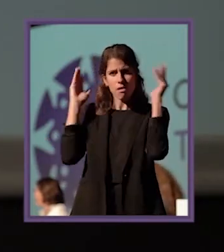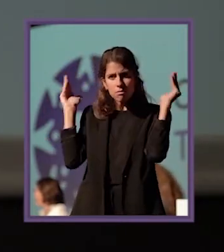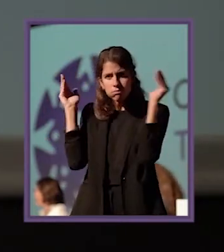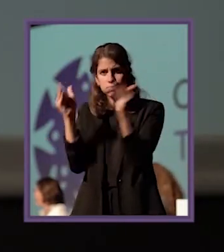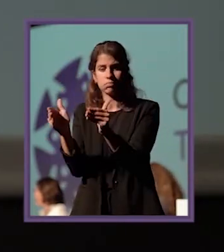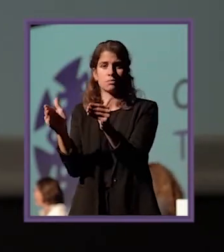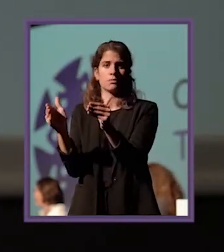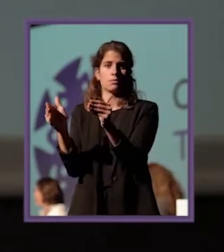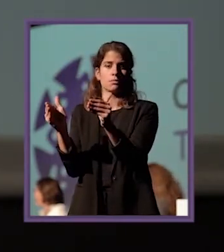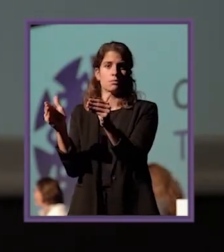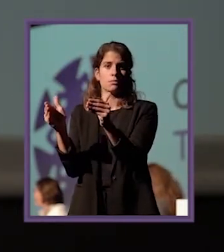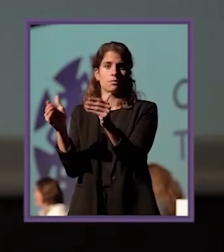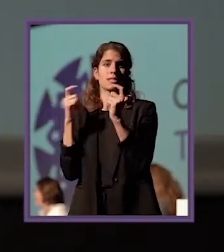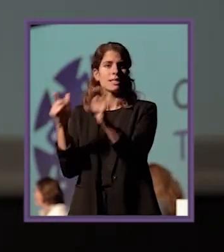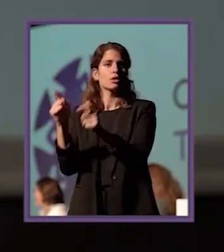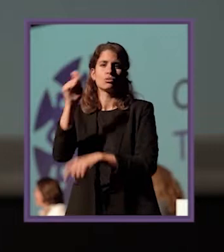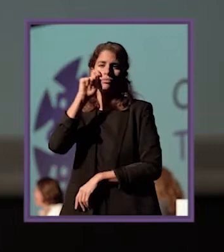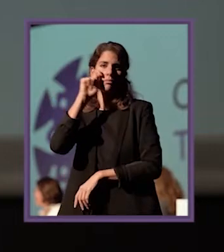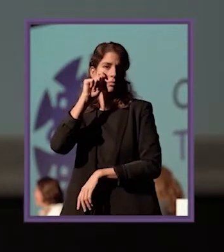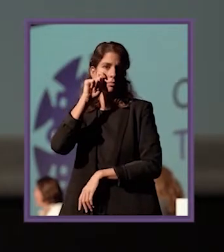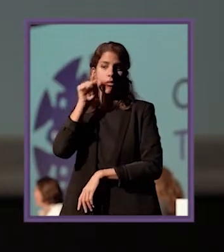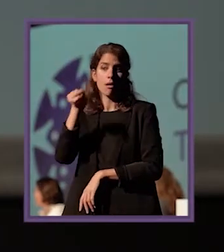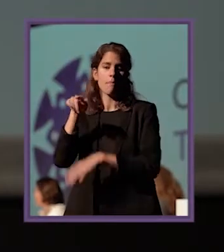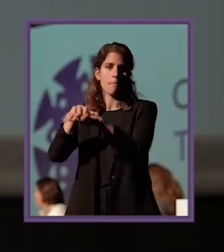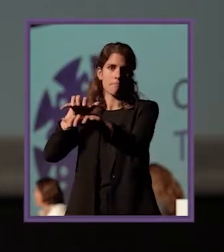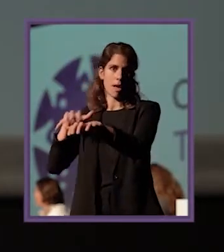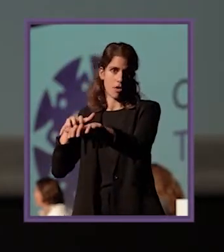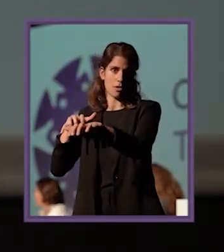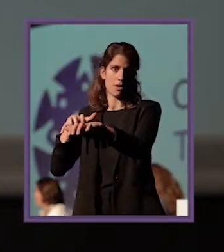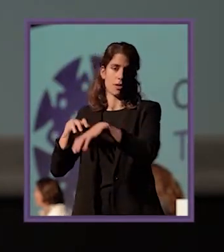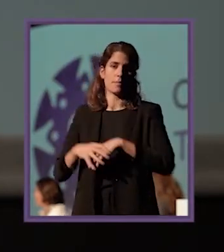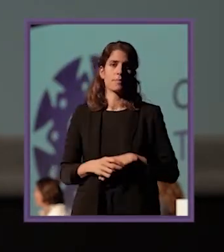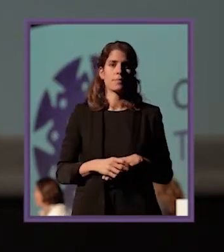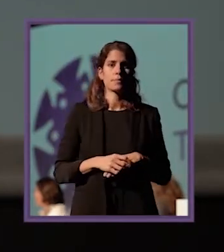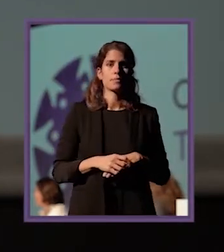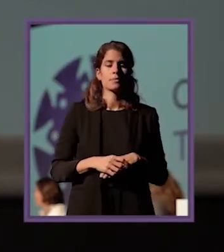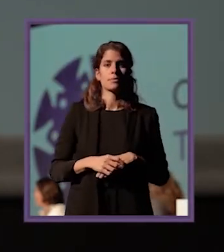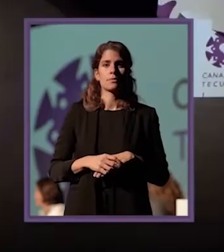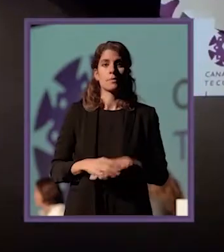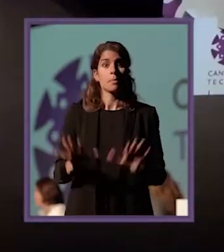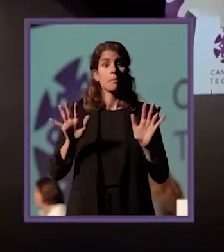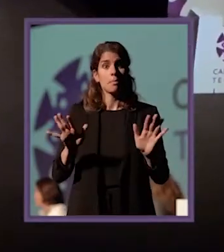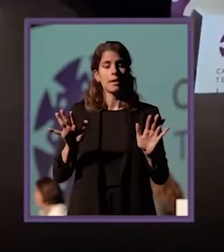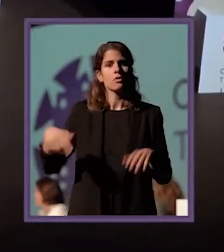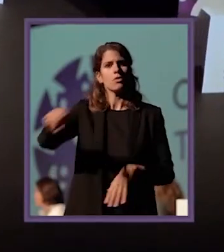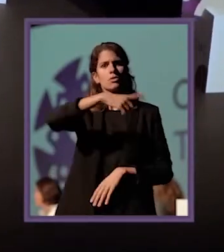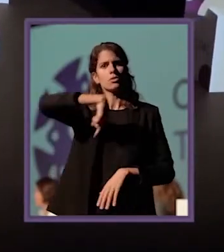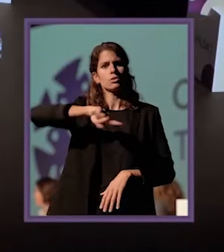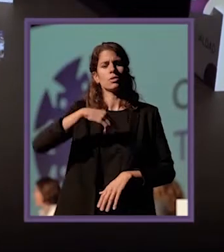en el sector turístico. Y sin embargo, vemos nuevas